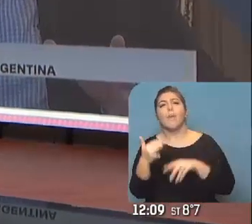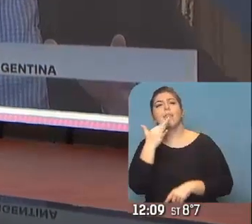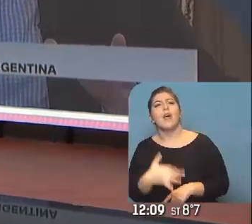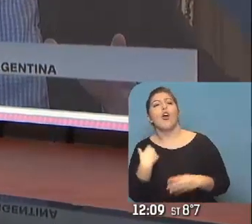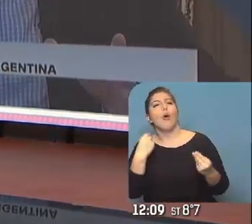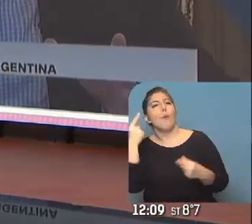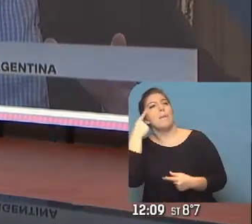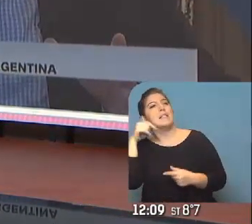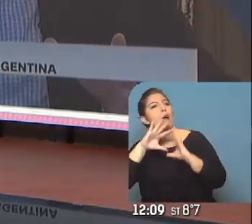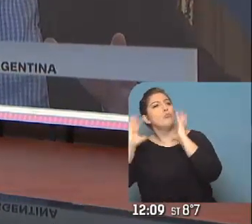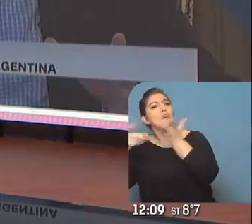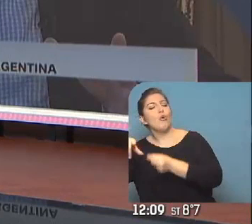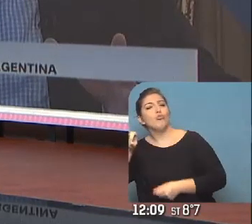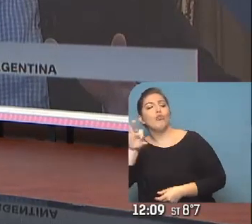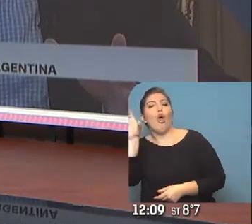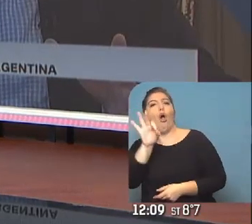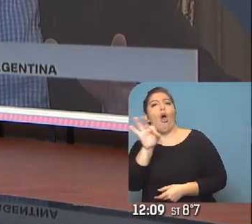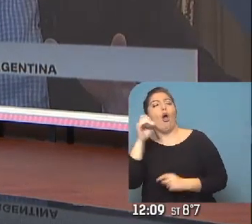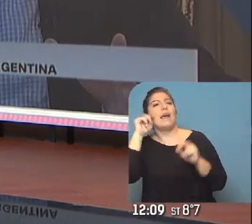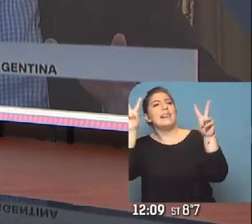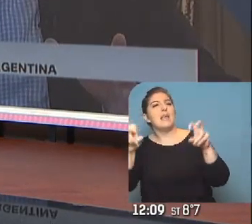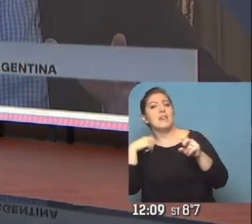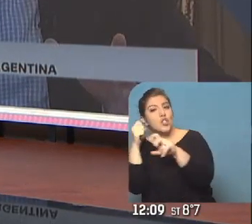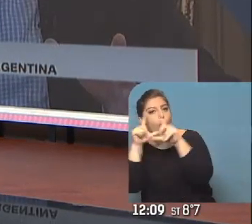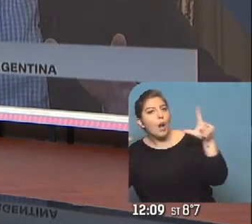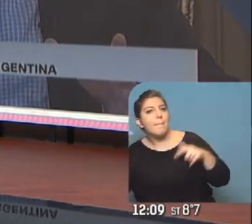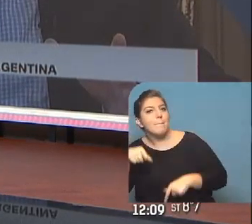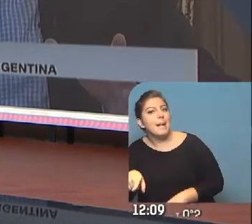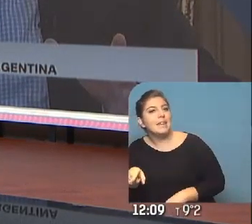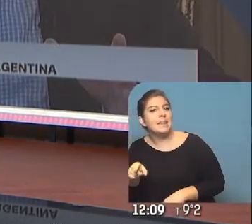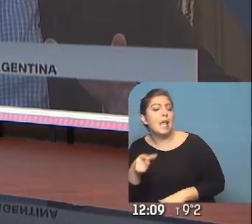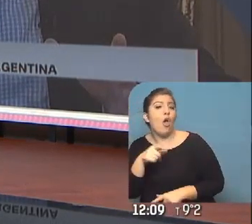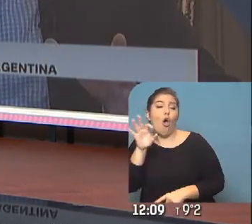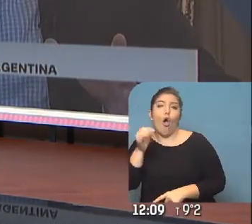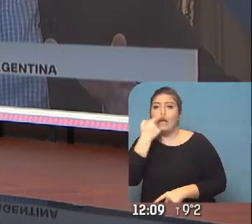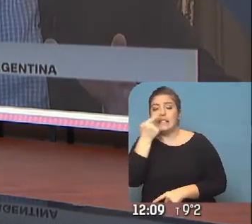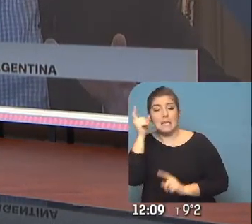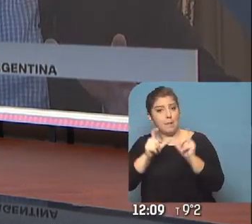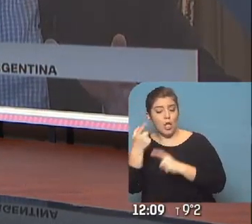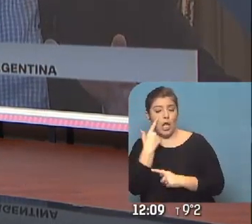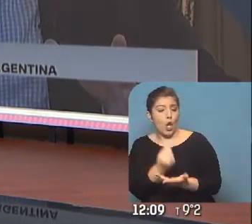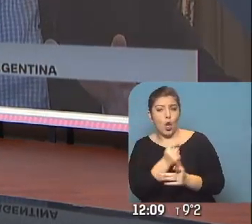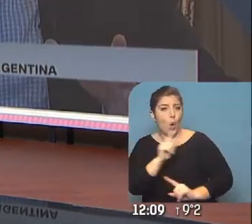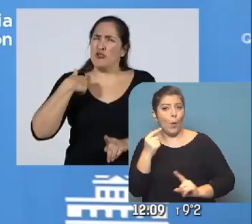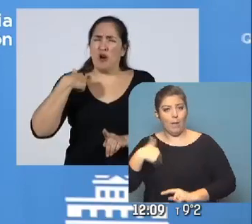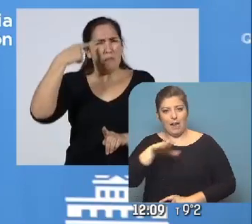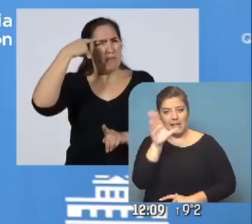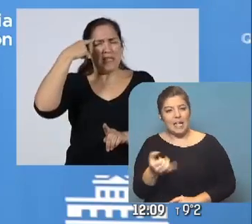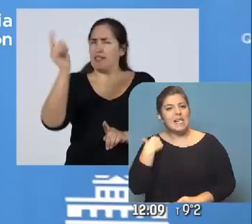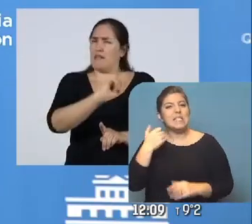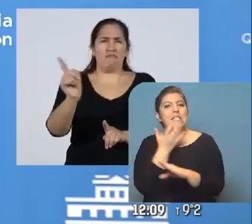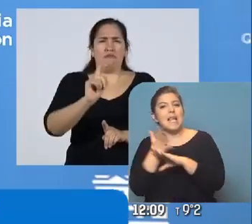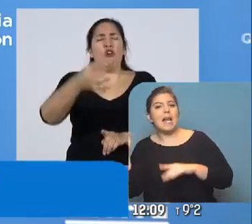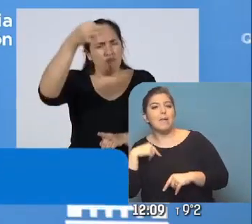mundo o qué temáticas son las que llaman la atención o le interesan quizás a personas que no viven en nuestro país y salimos un poco del microclima en el cual